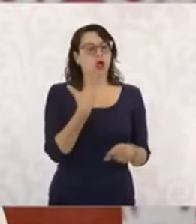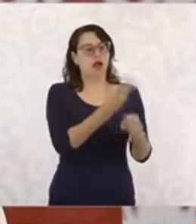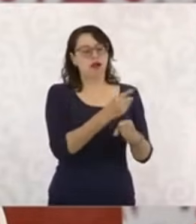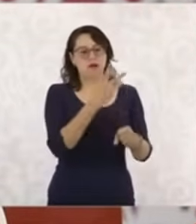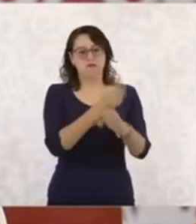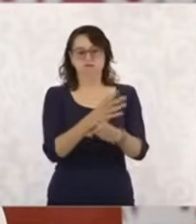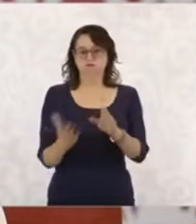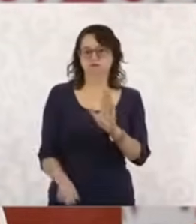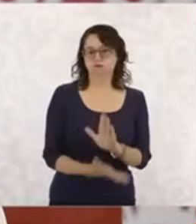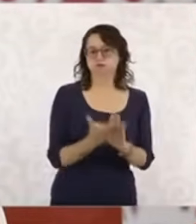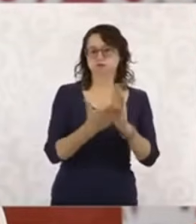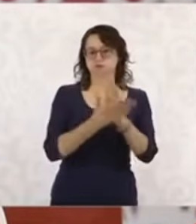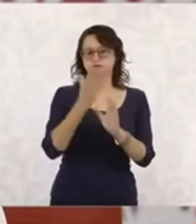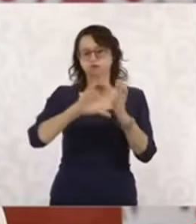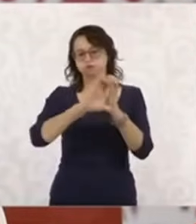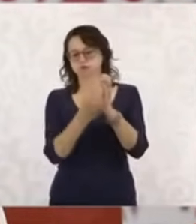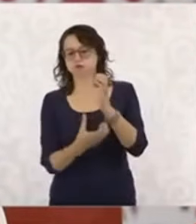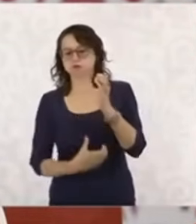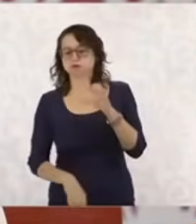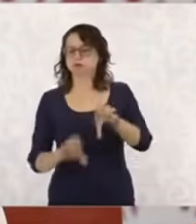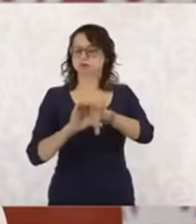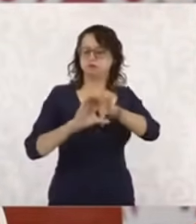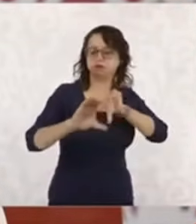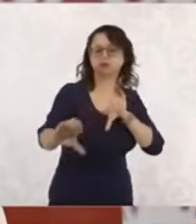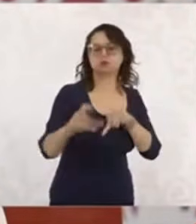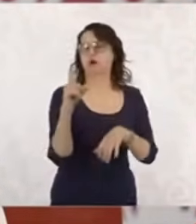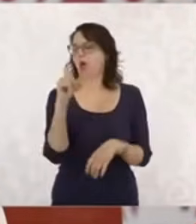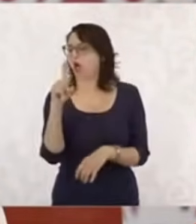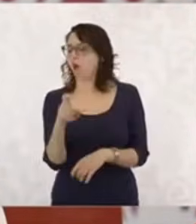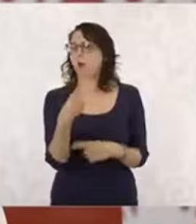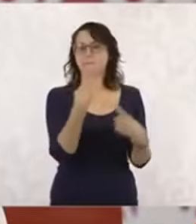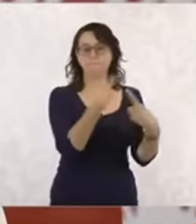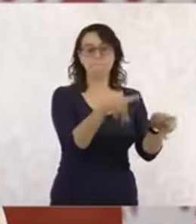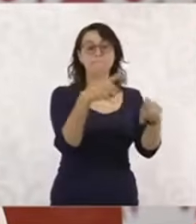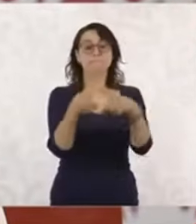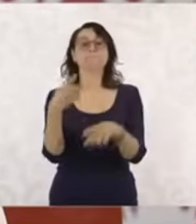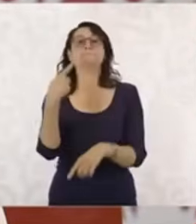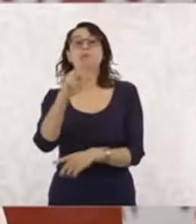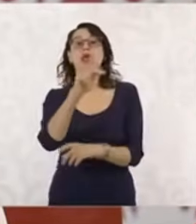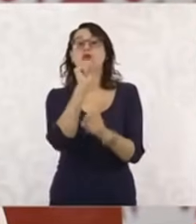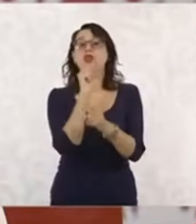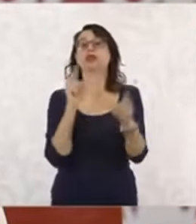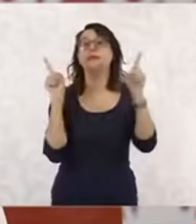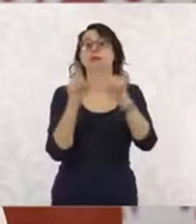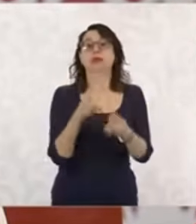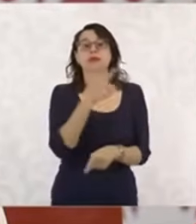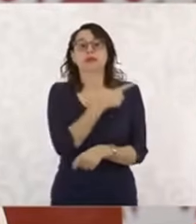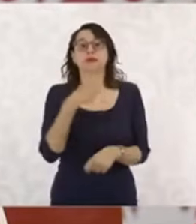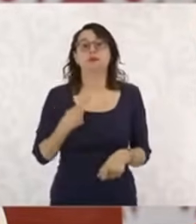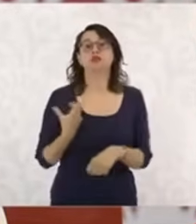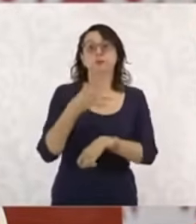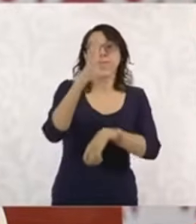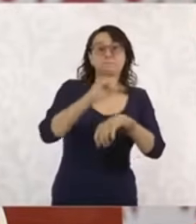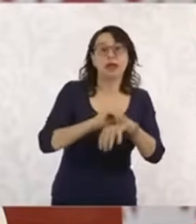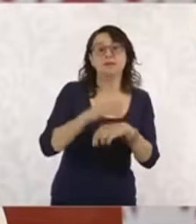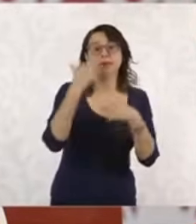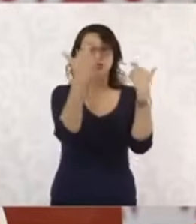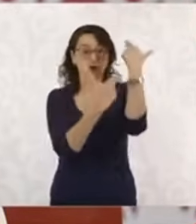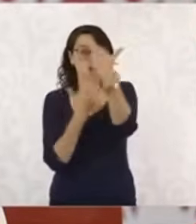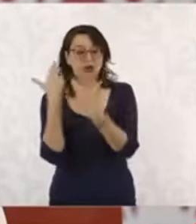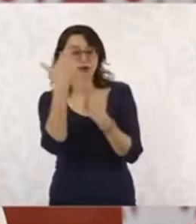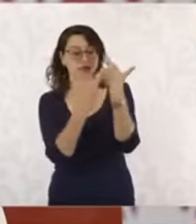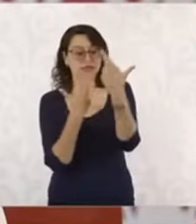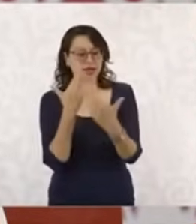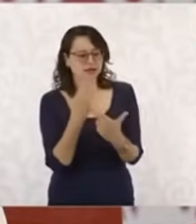los elementos centrales del plan es el impulsar este proceso de ordenamiento, que tiene también que ver con un cambio de